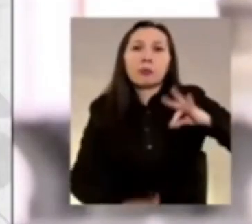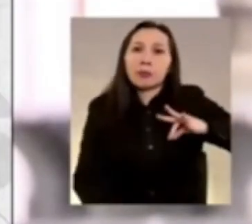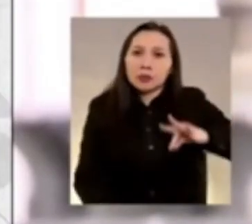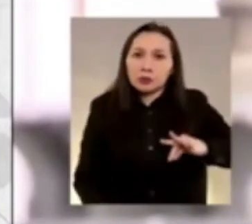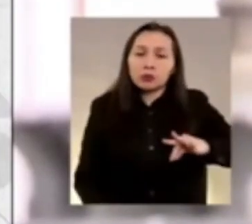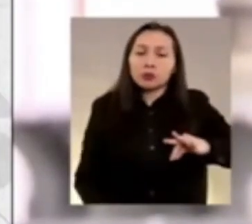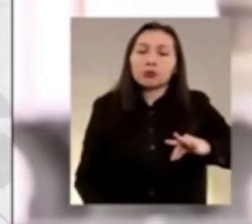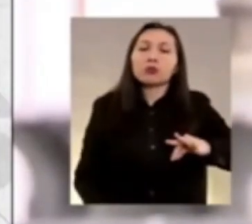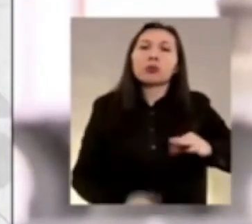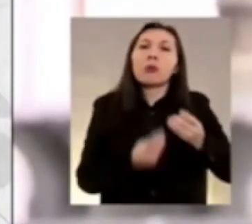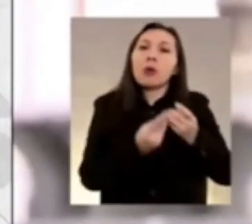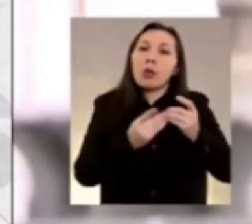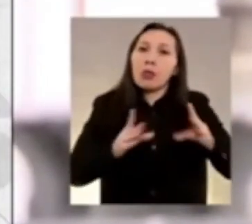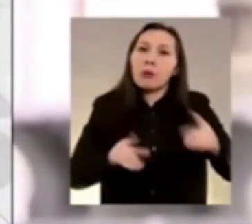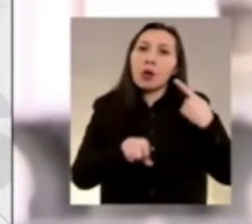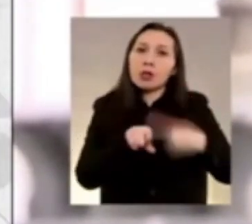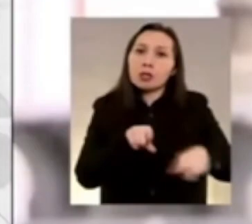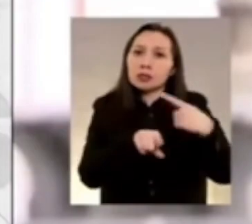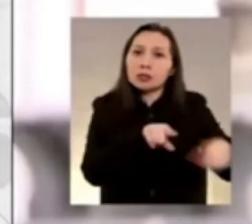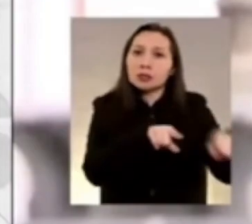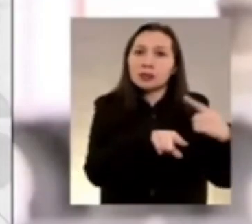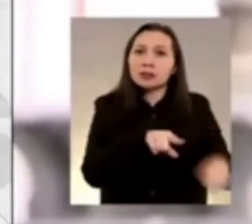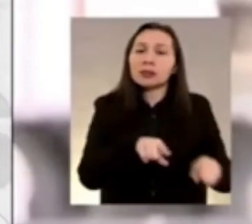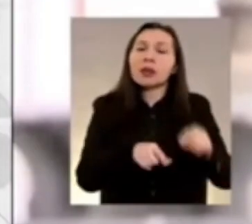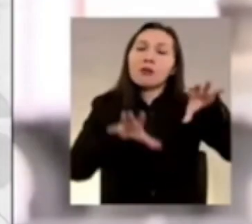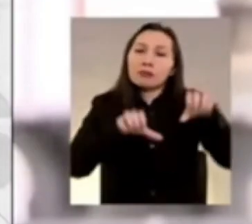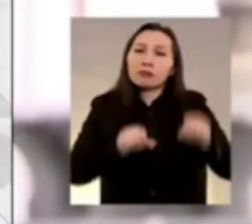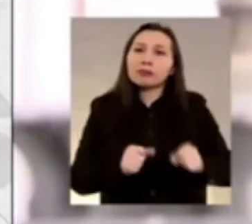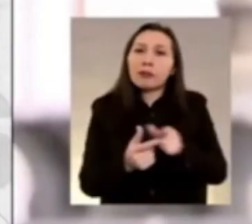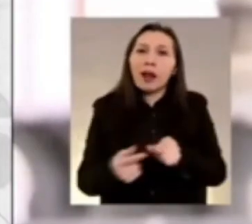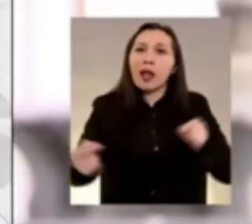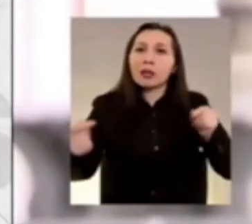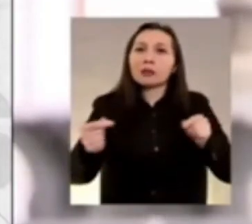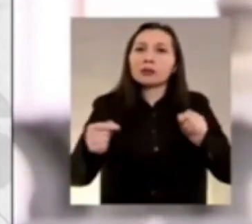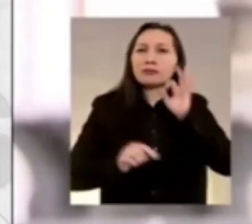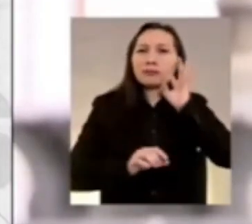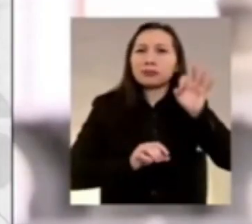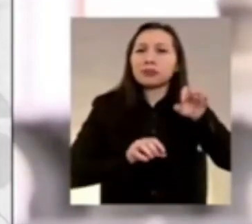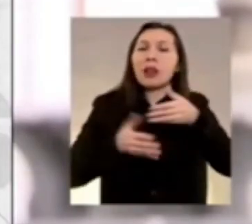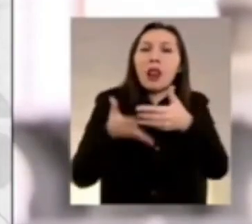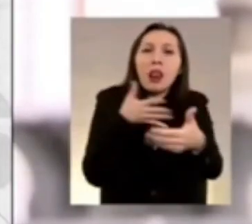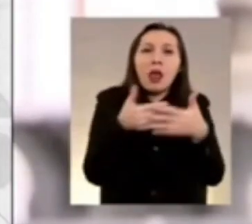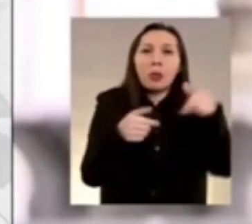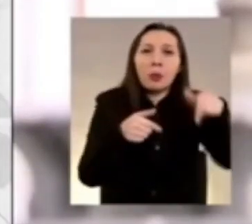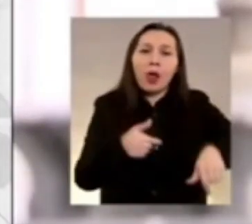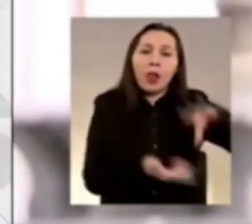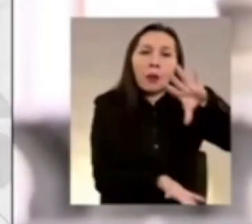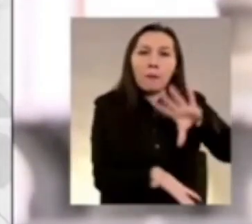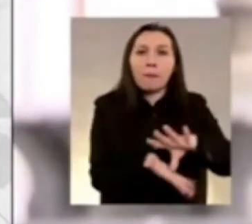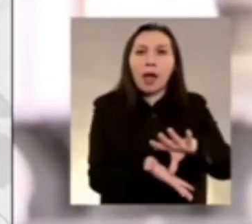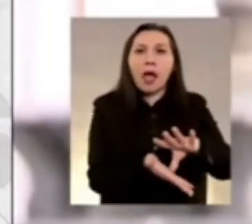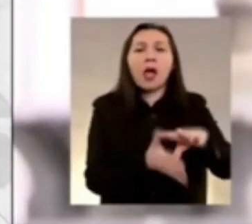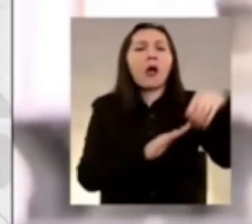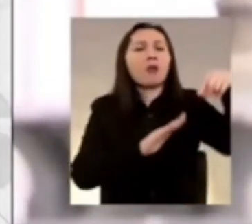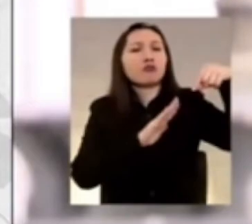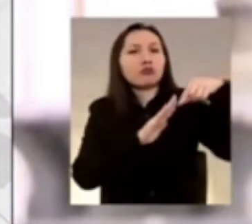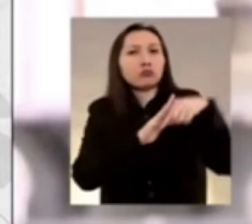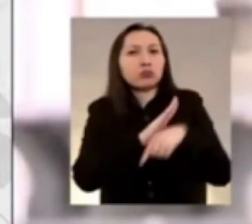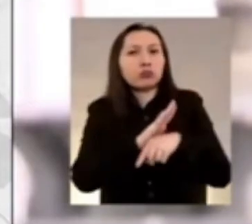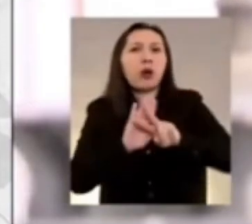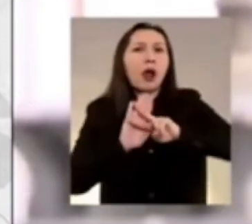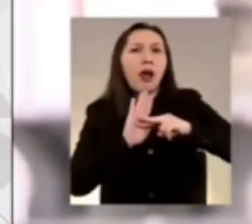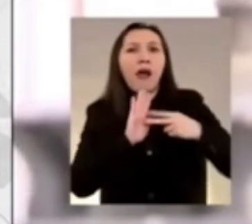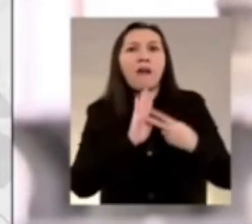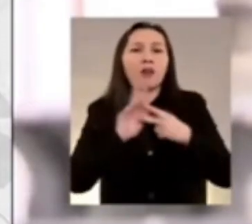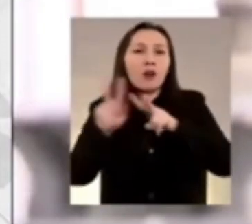pensiones, democratizó el crédito, nacionalizó las principales riquezas naturales del país, profundizó la